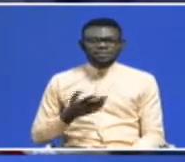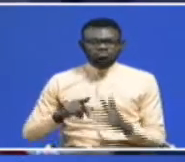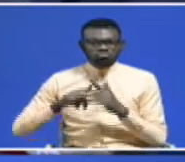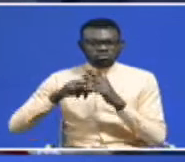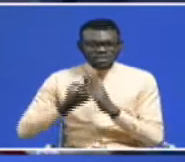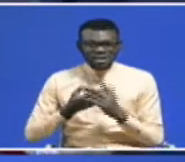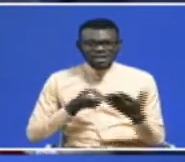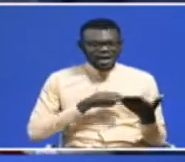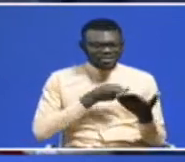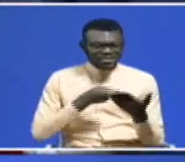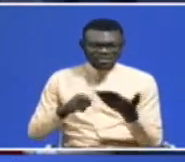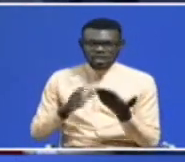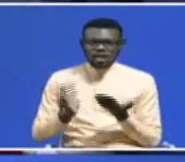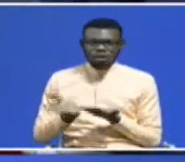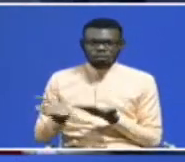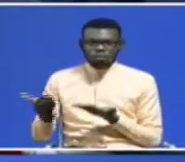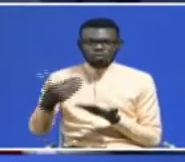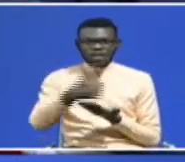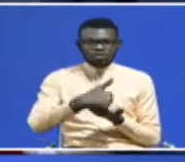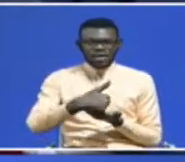correction of signatures